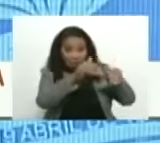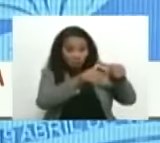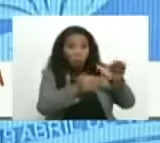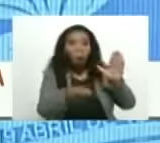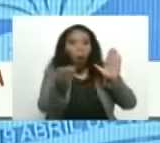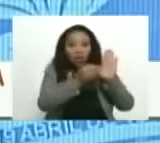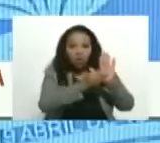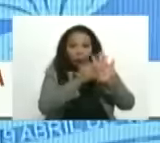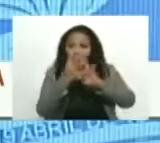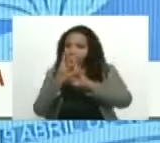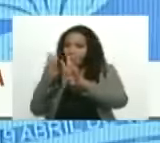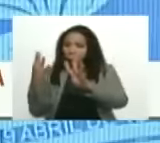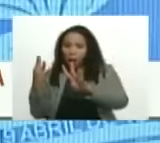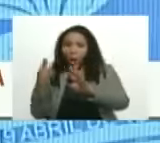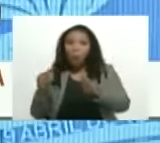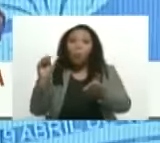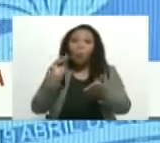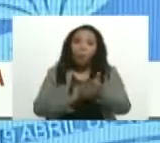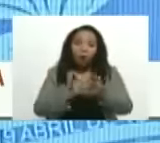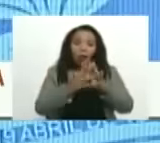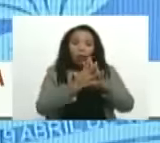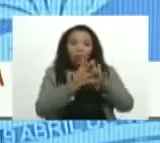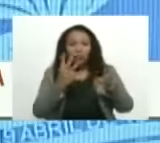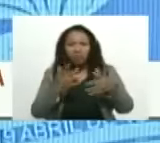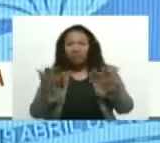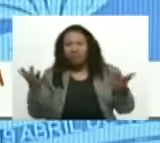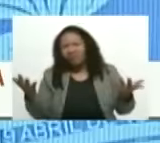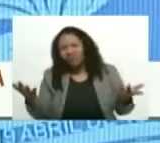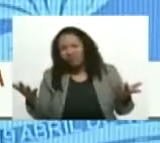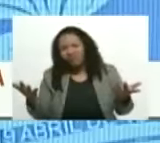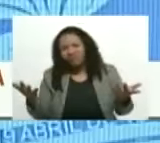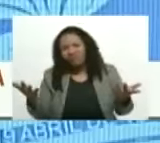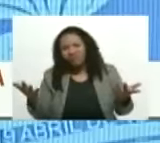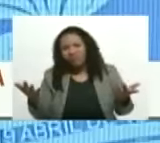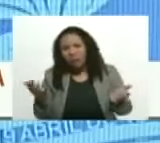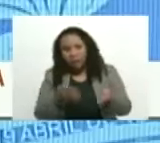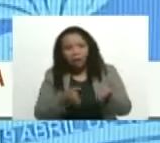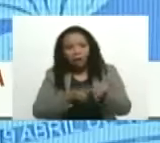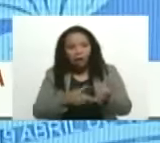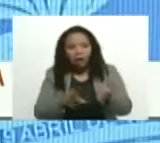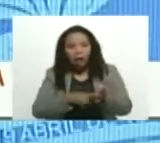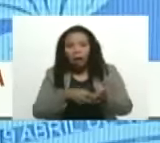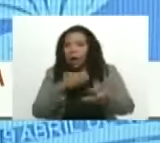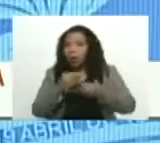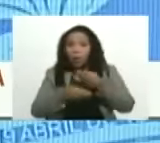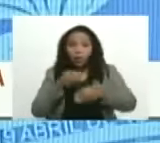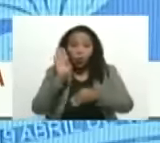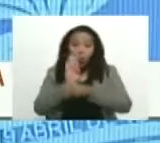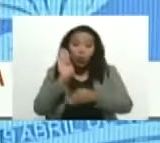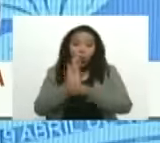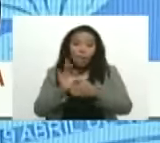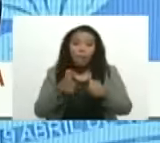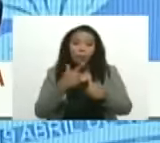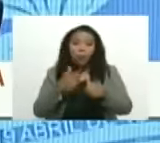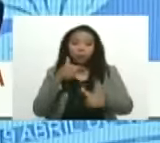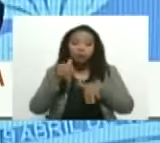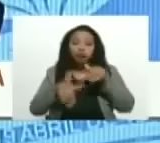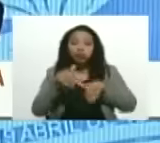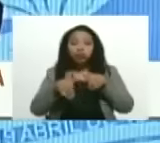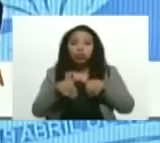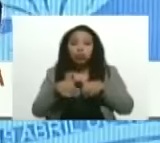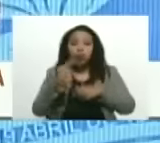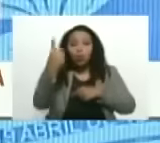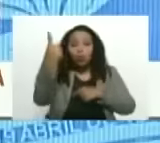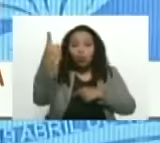cola, volví a votar, volví a hacer la cola. Es decir, no se garantizó el principio universal de una elección, que es